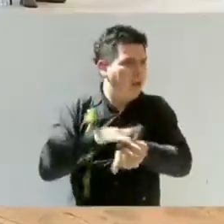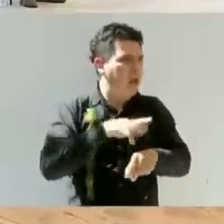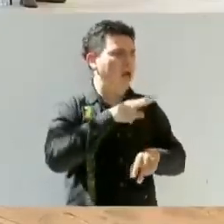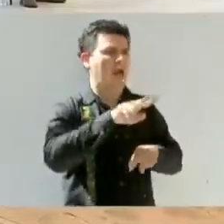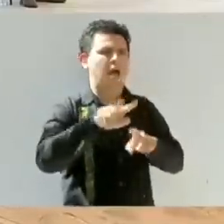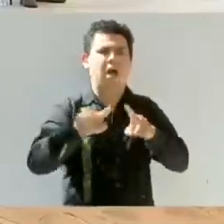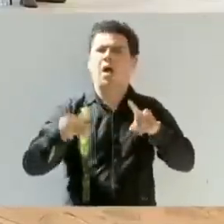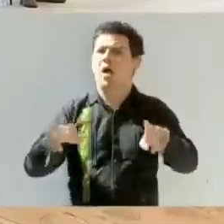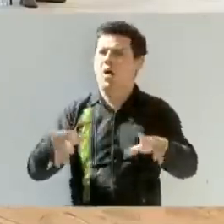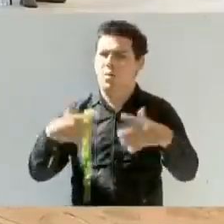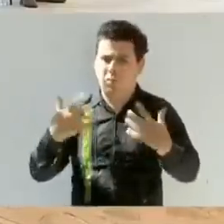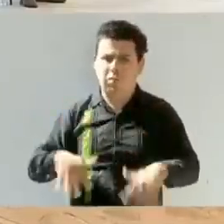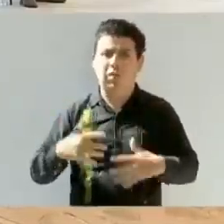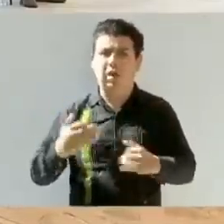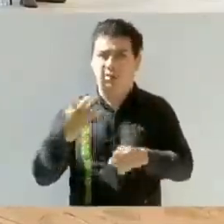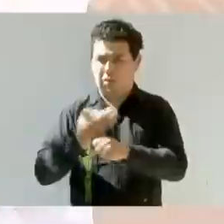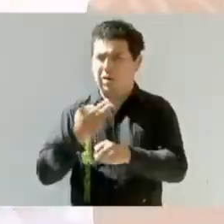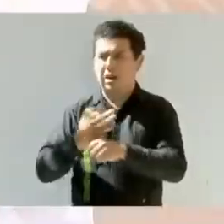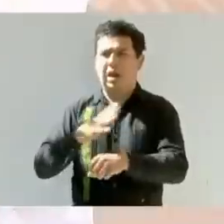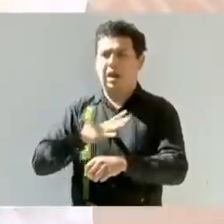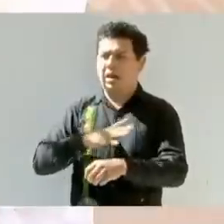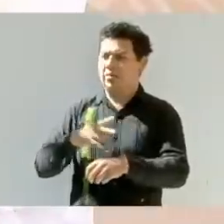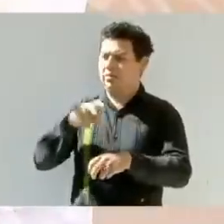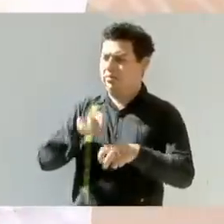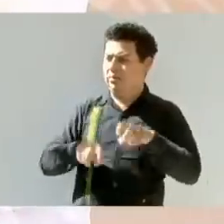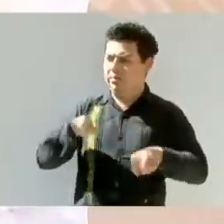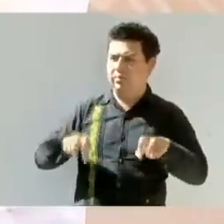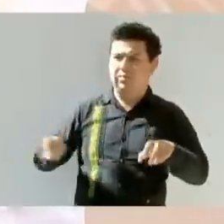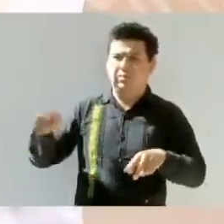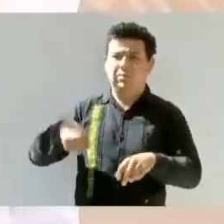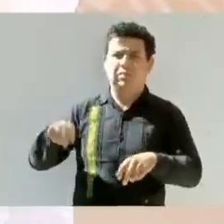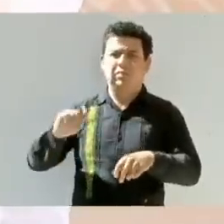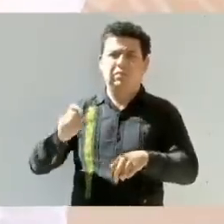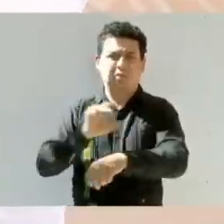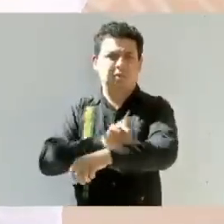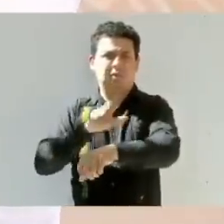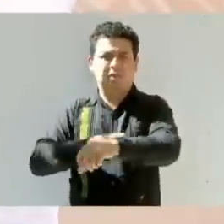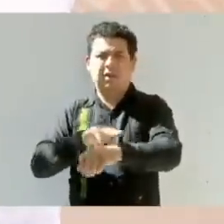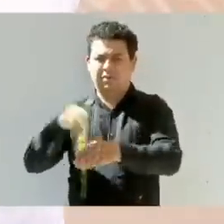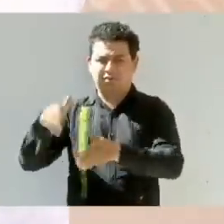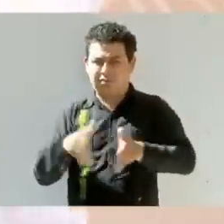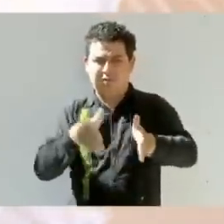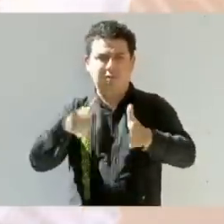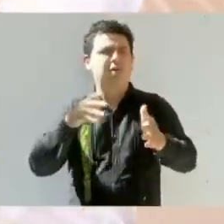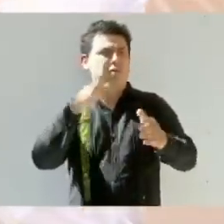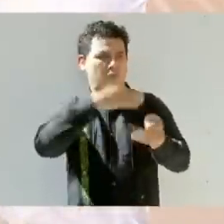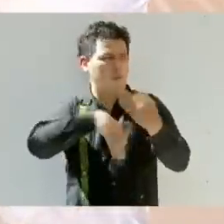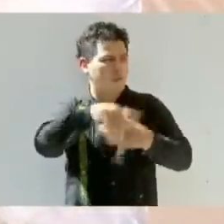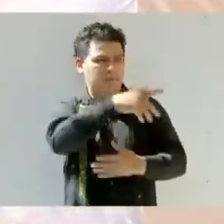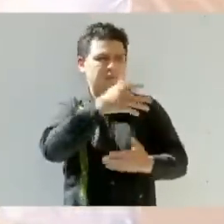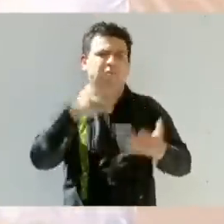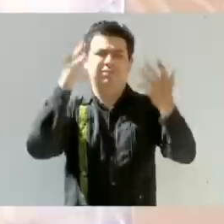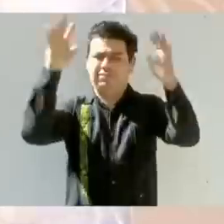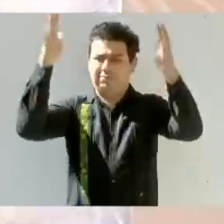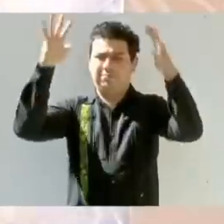que están aquí con nosotros, Comité del Camino, un aplauso para ellos.